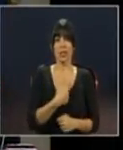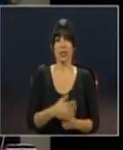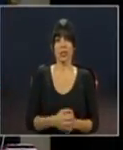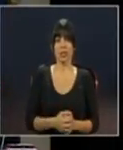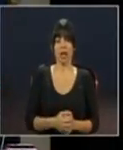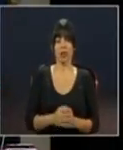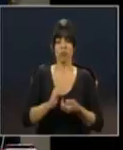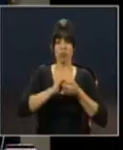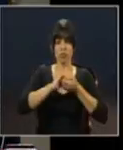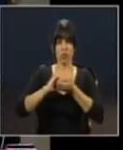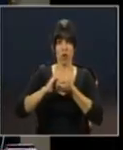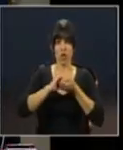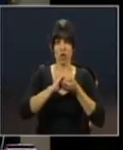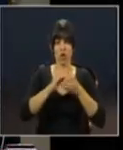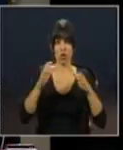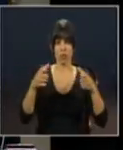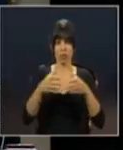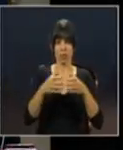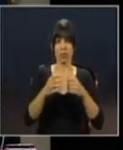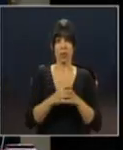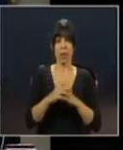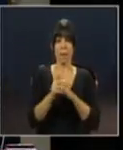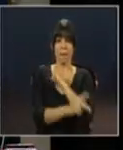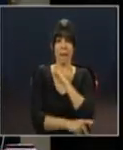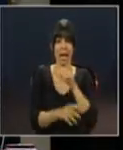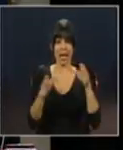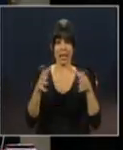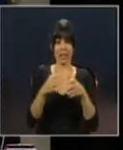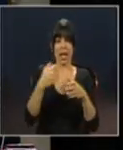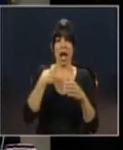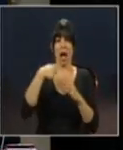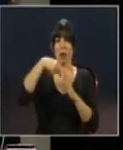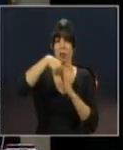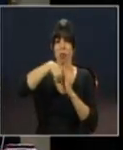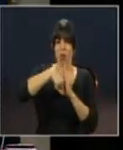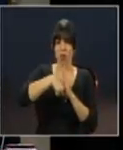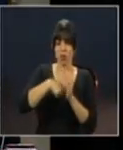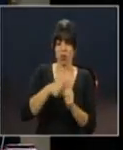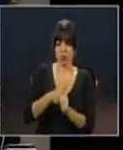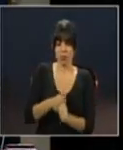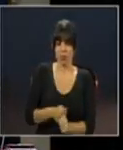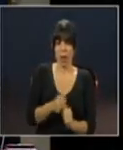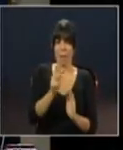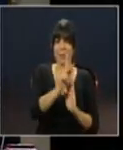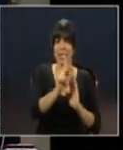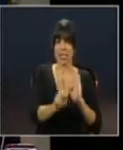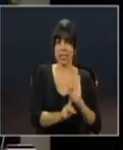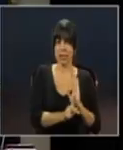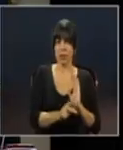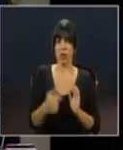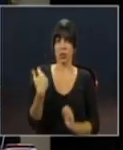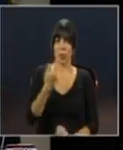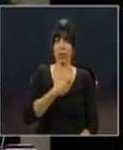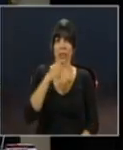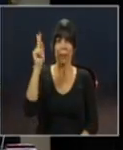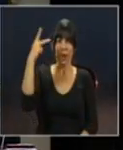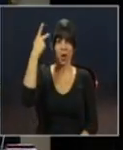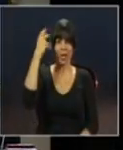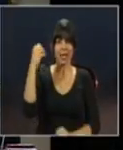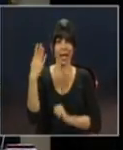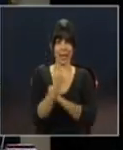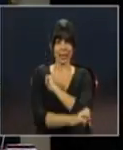como socios en el concierto de las naciones tiene profundas raíces en el apego a los principios de nuestra política